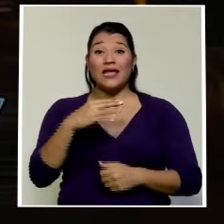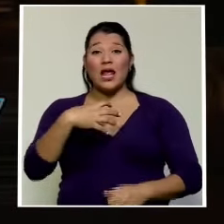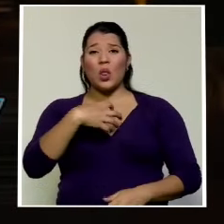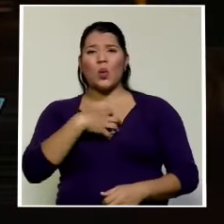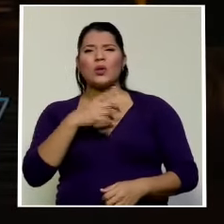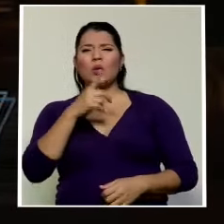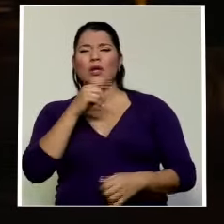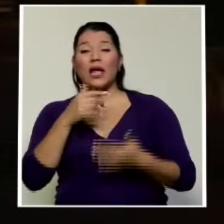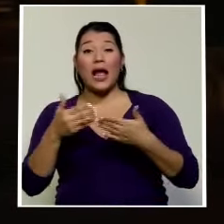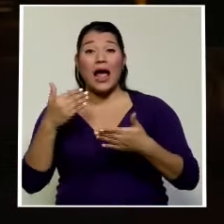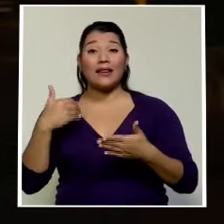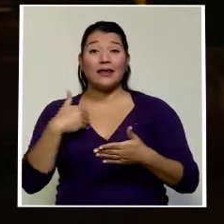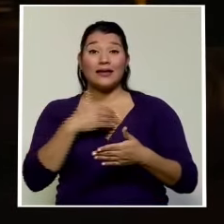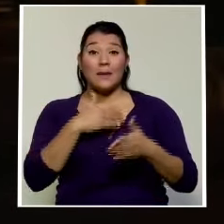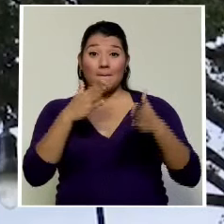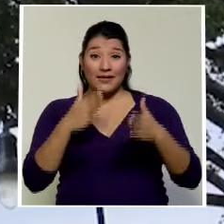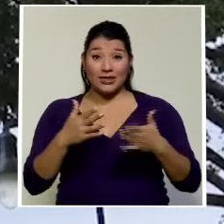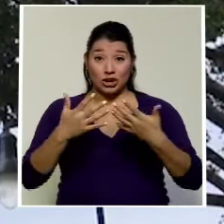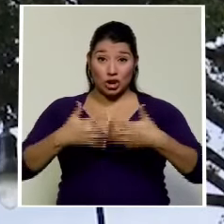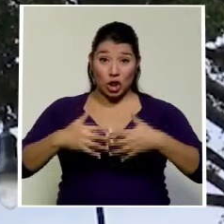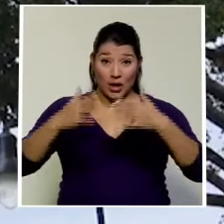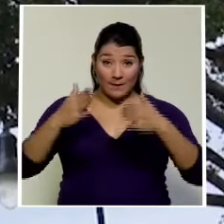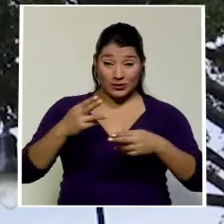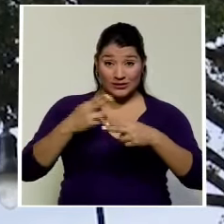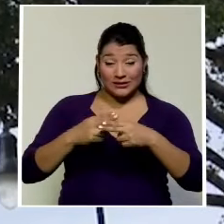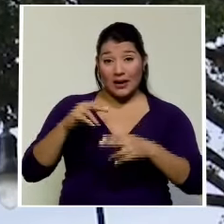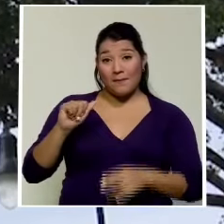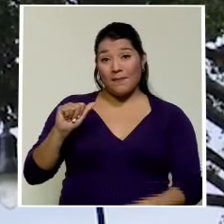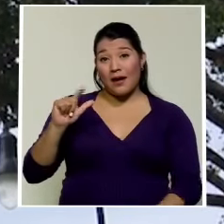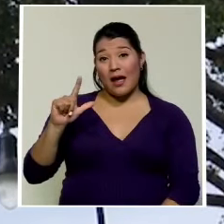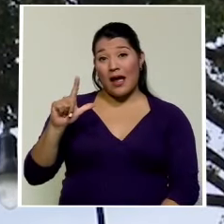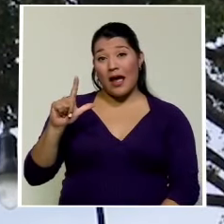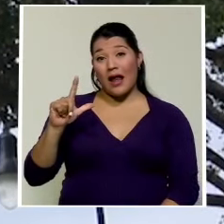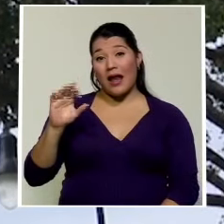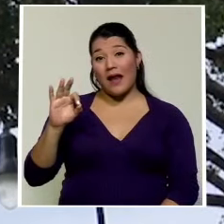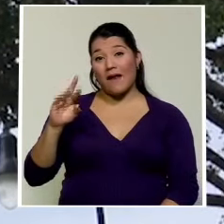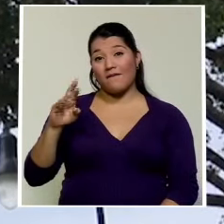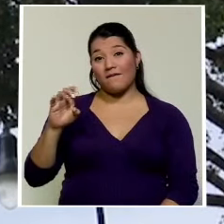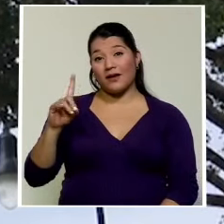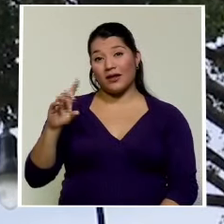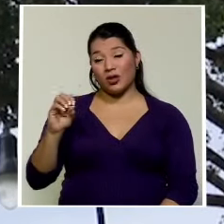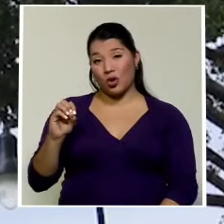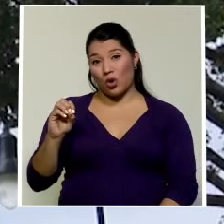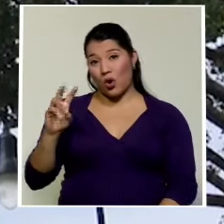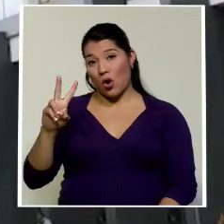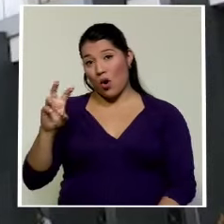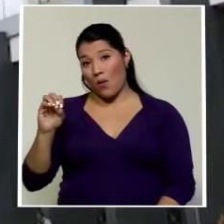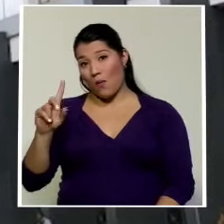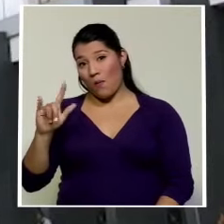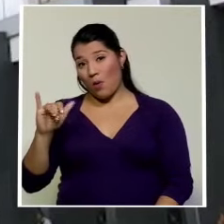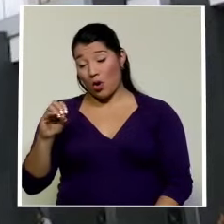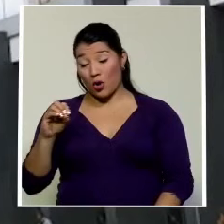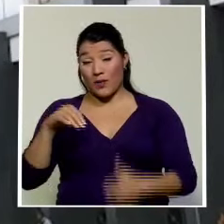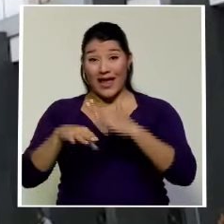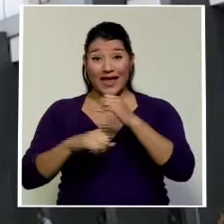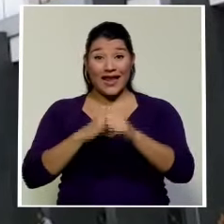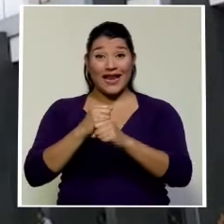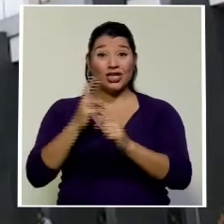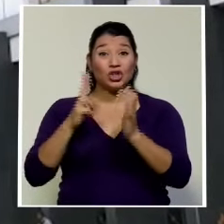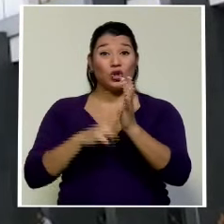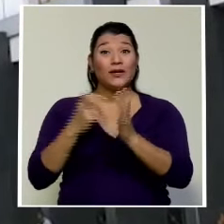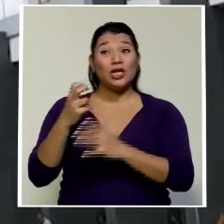el exministro y empresario Alfredo Bolio Pérez. En el año 2012, mientras Bolio presidía